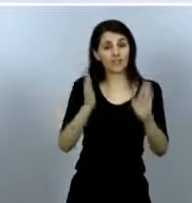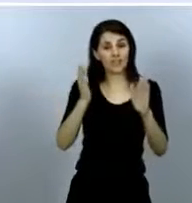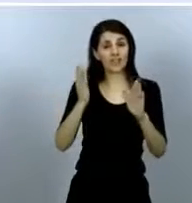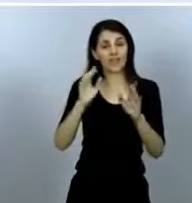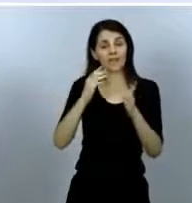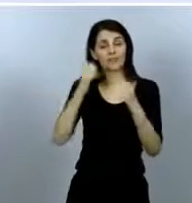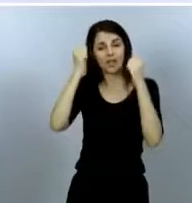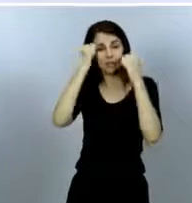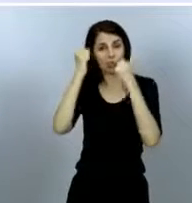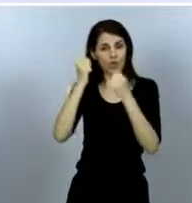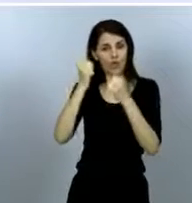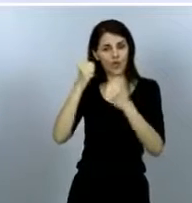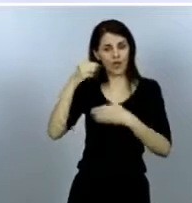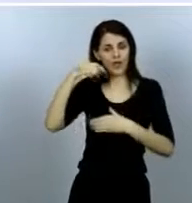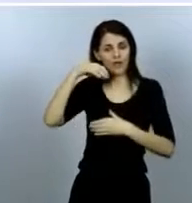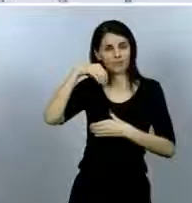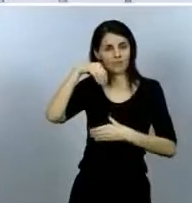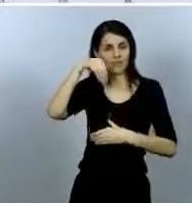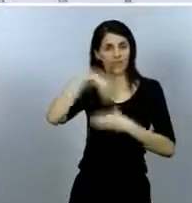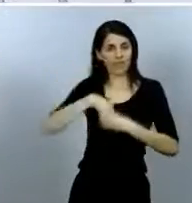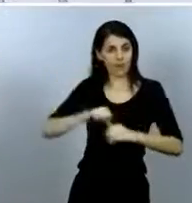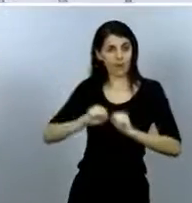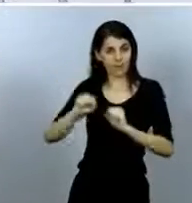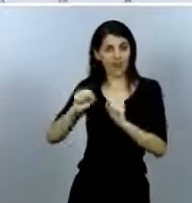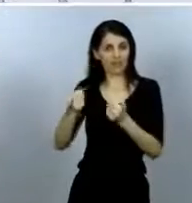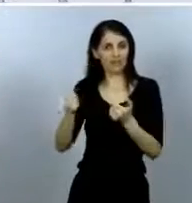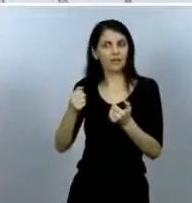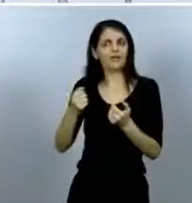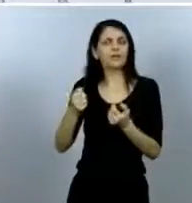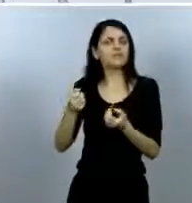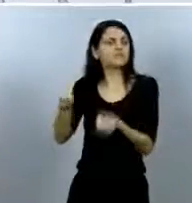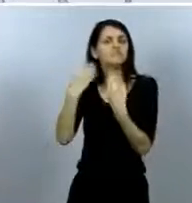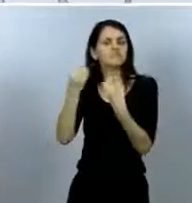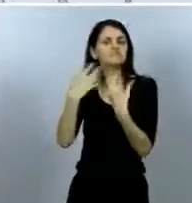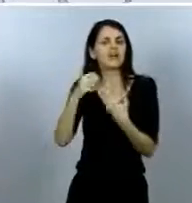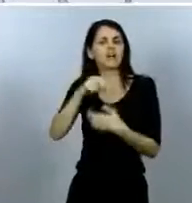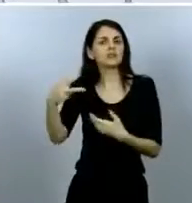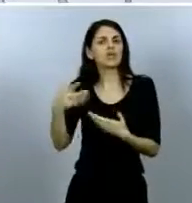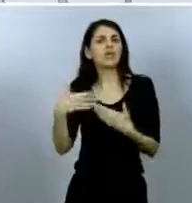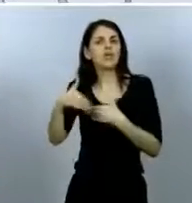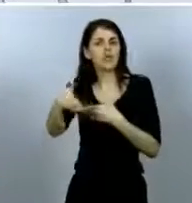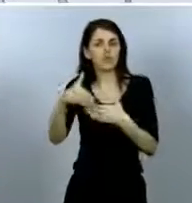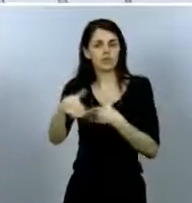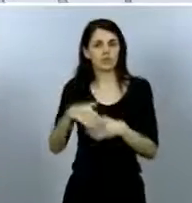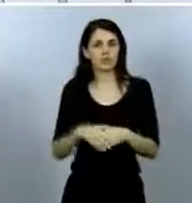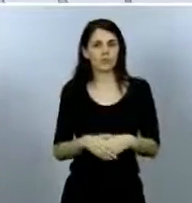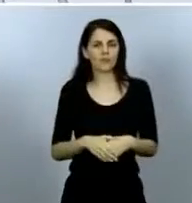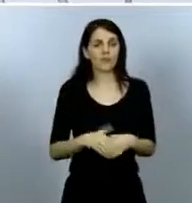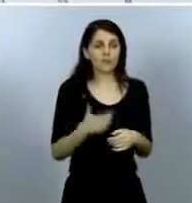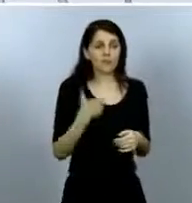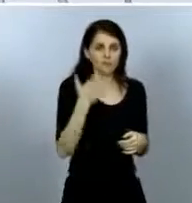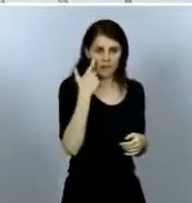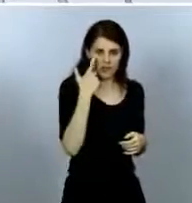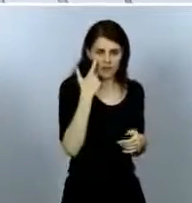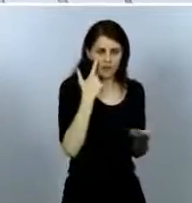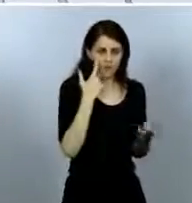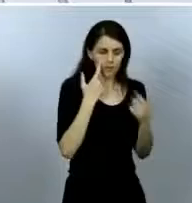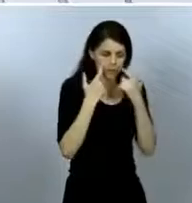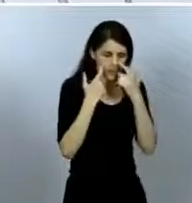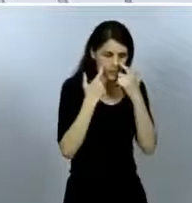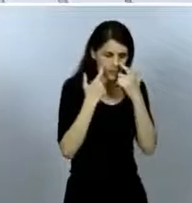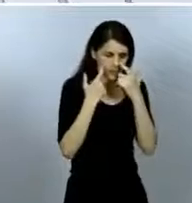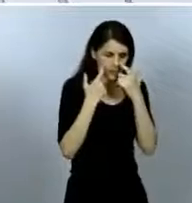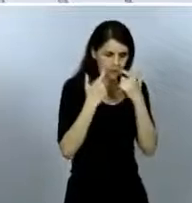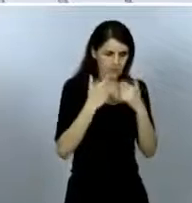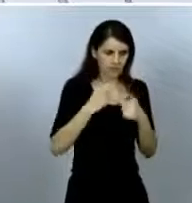a los hospitales en alguna comunidad sí que se está haciendo al cien por cien de los casos sospechosos pero el número global a